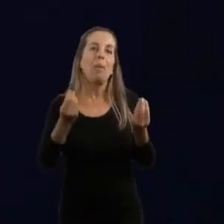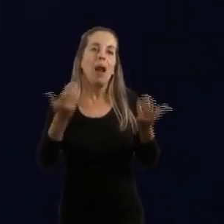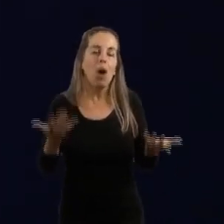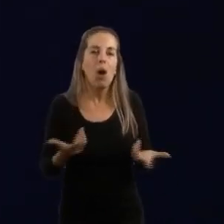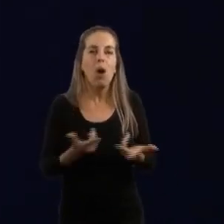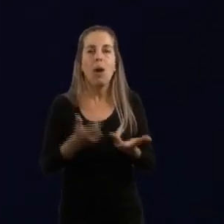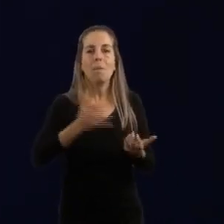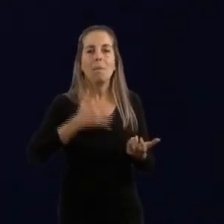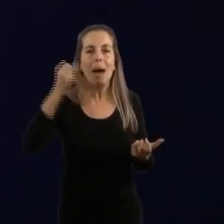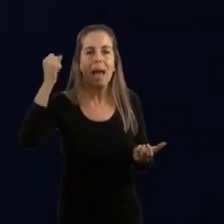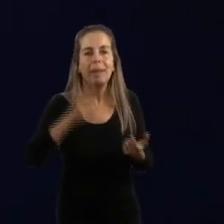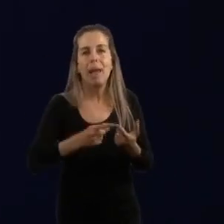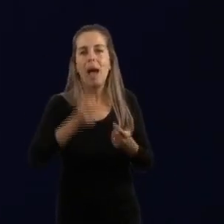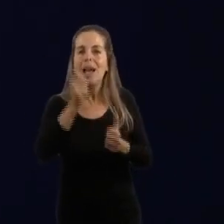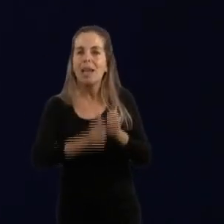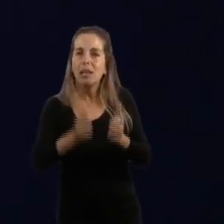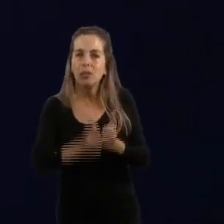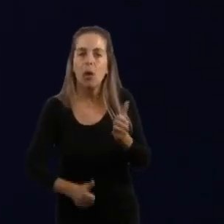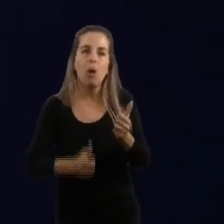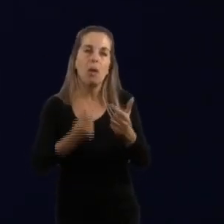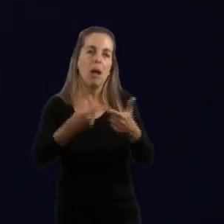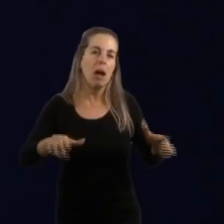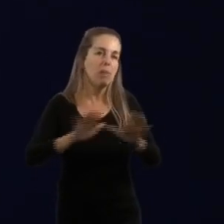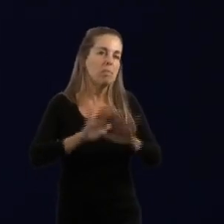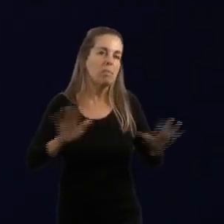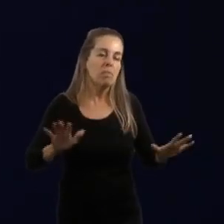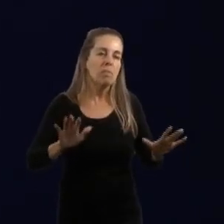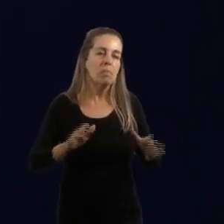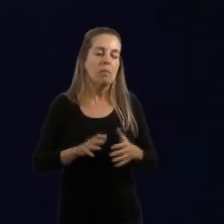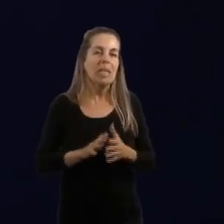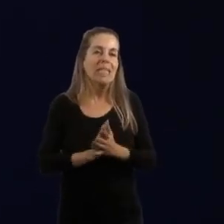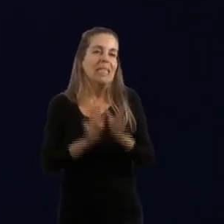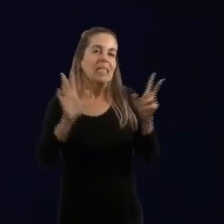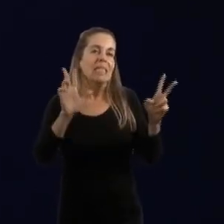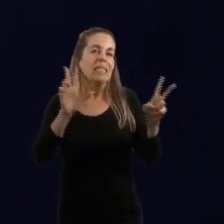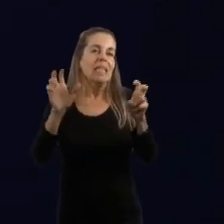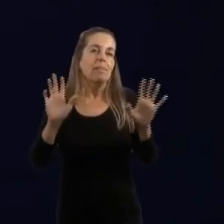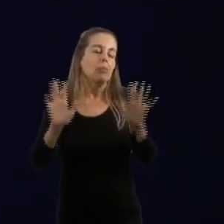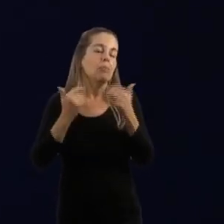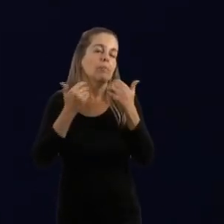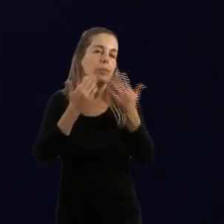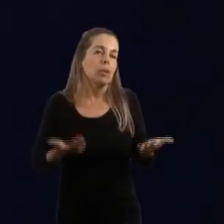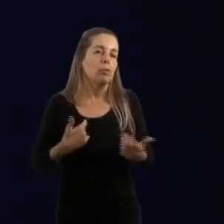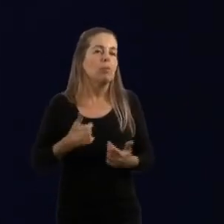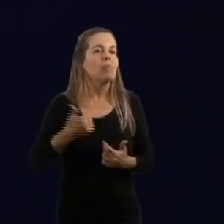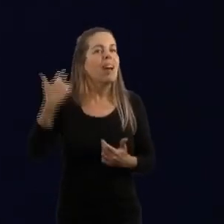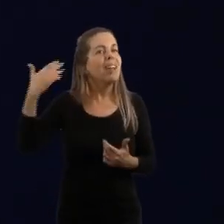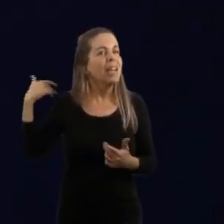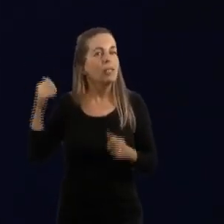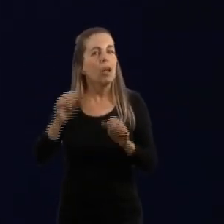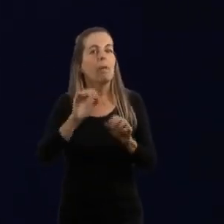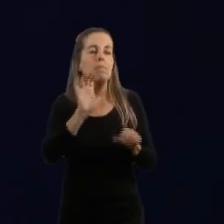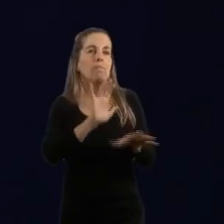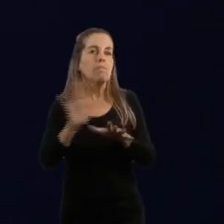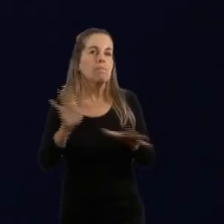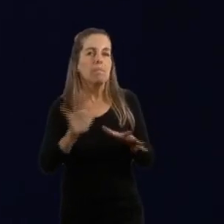la tradición y dejar de lado, no sé, yo estaba lejos por ahí